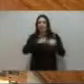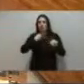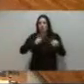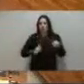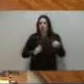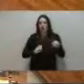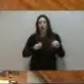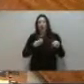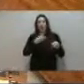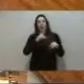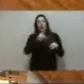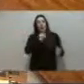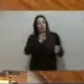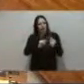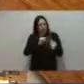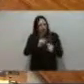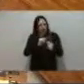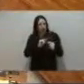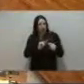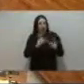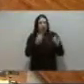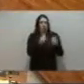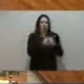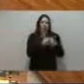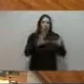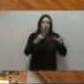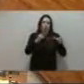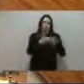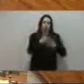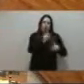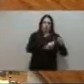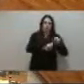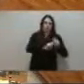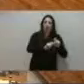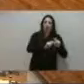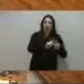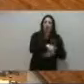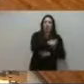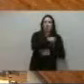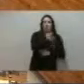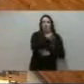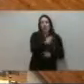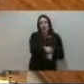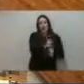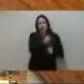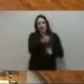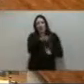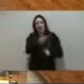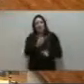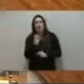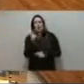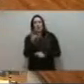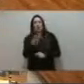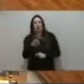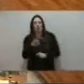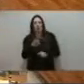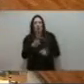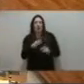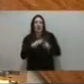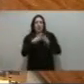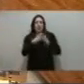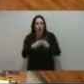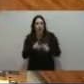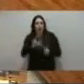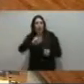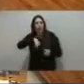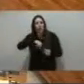diálogo intenso mantenido tanto con cofradías como con clubs náuticos, pues vamos a introducir varias modificaciones